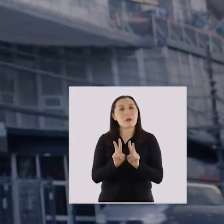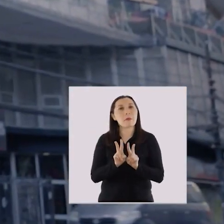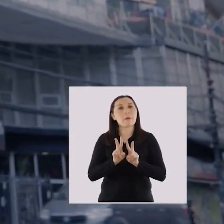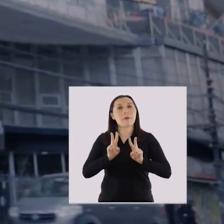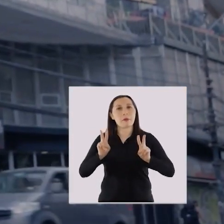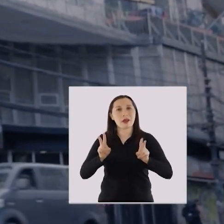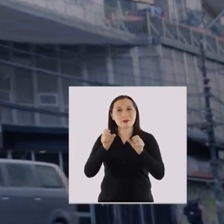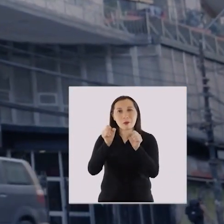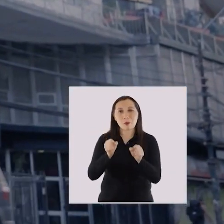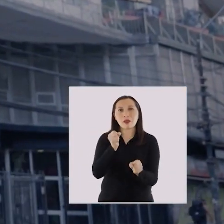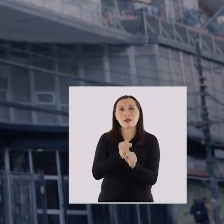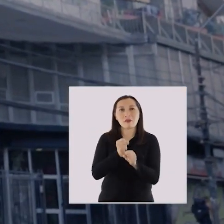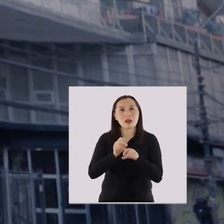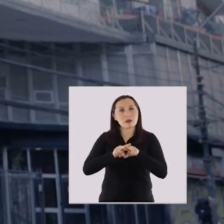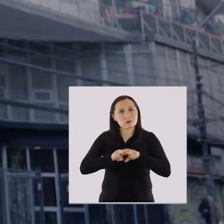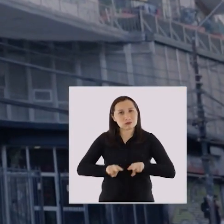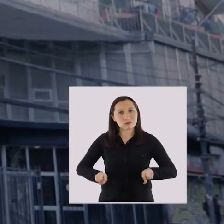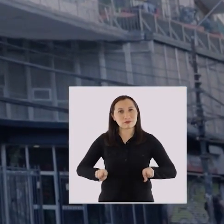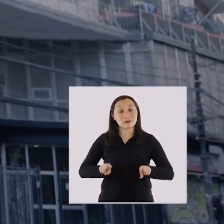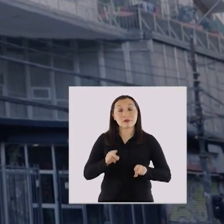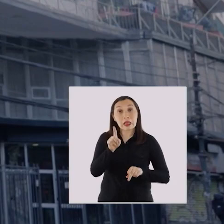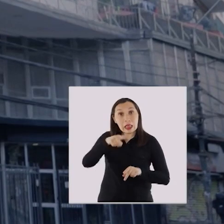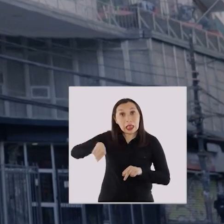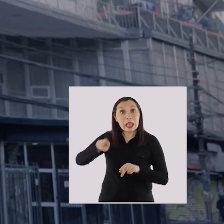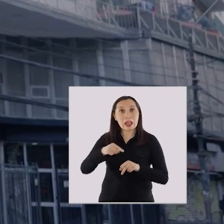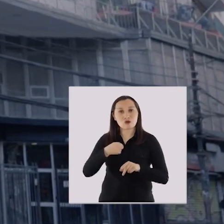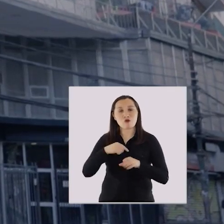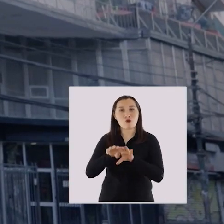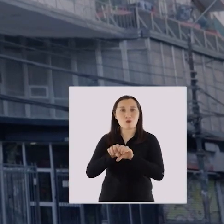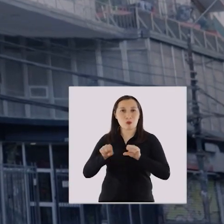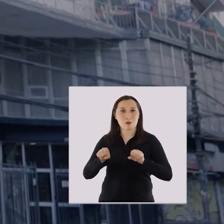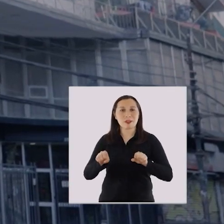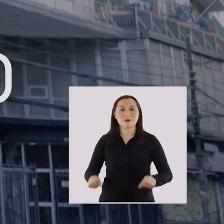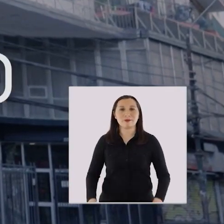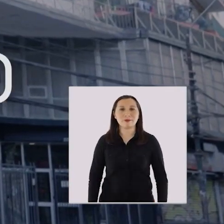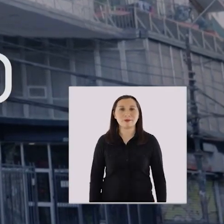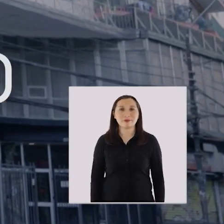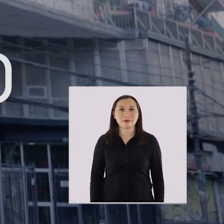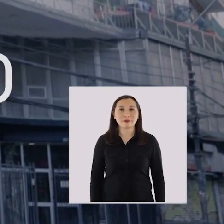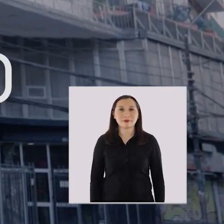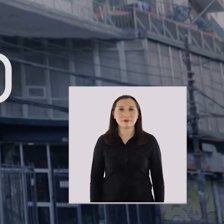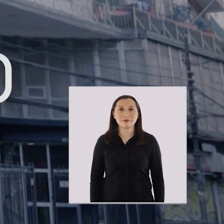necesitan paz para poder trabajar tranquilos. Con ellos es nuestro compromiso.